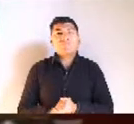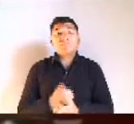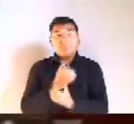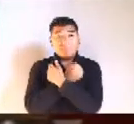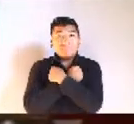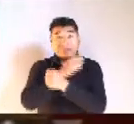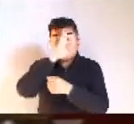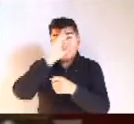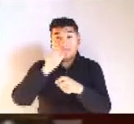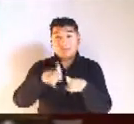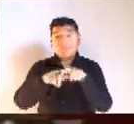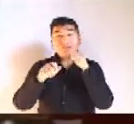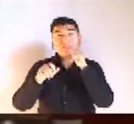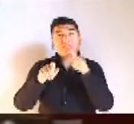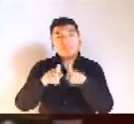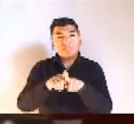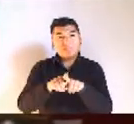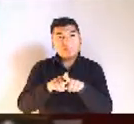Queridos hermanos,